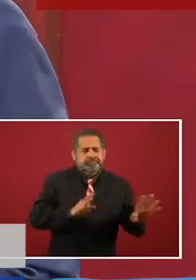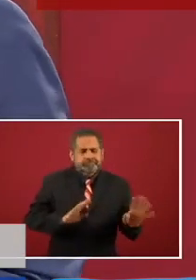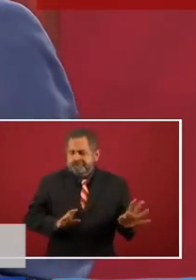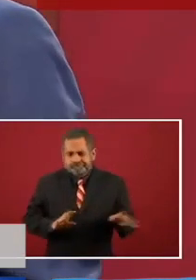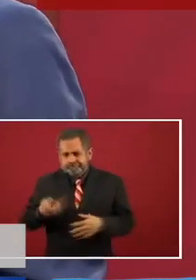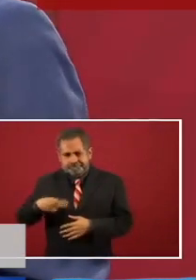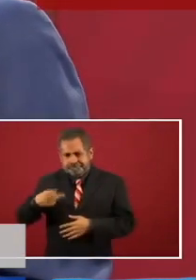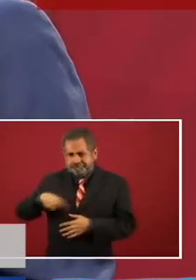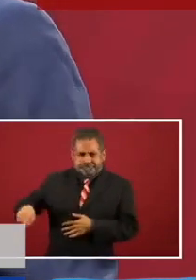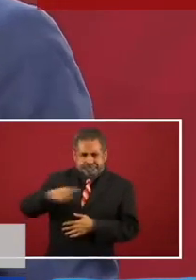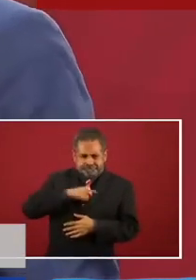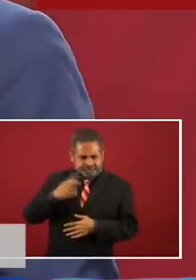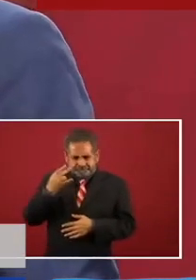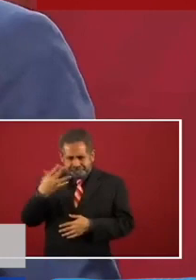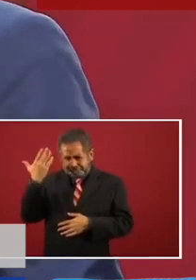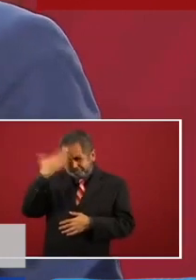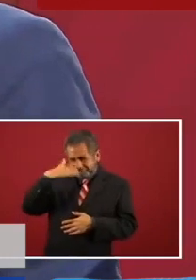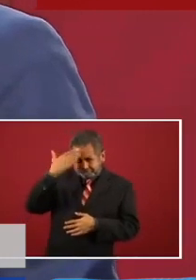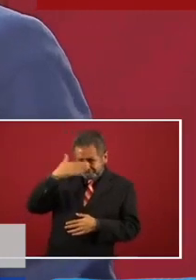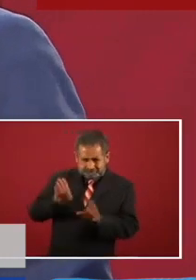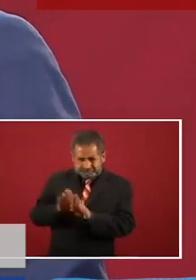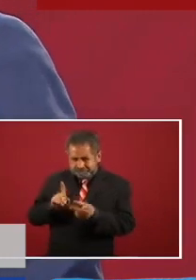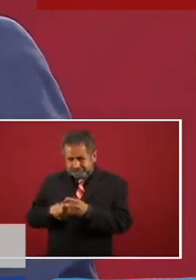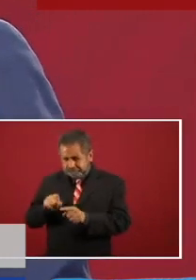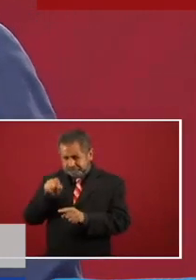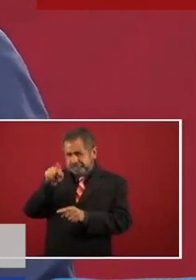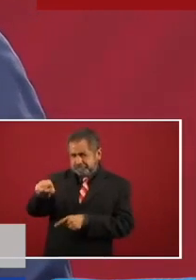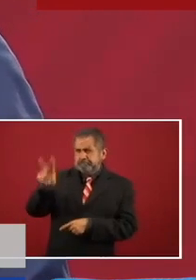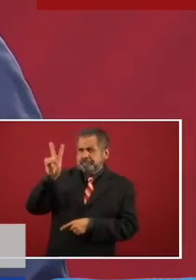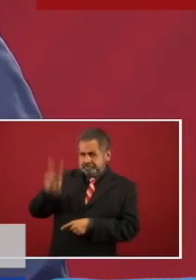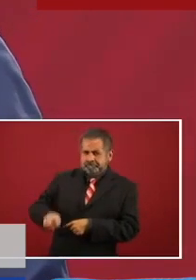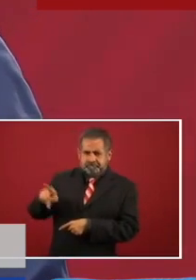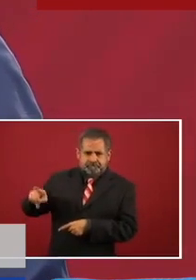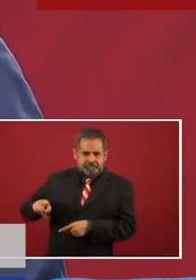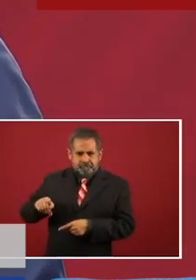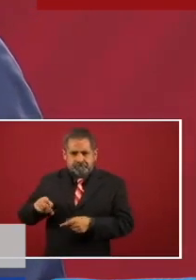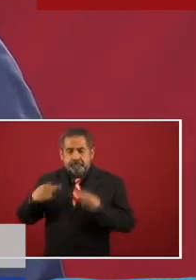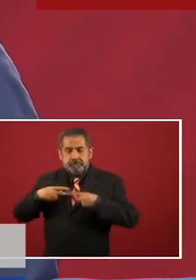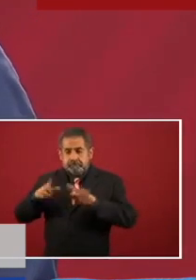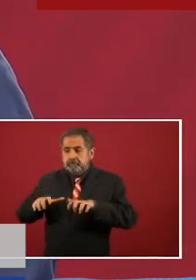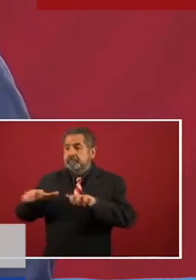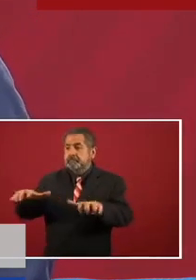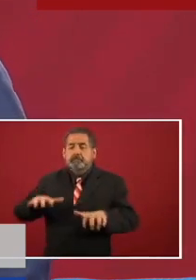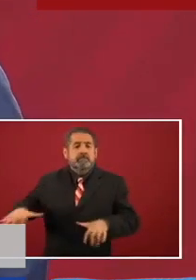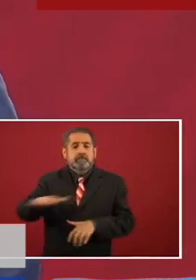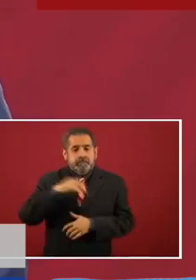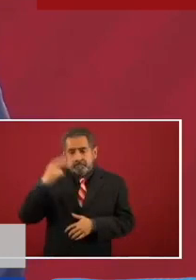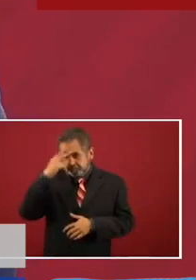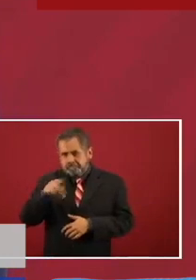gente sabe quién dice la verdad. El pueblo